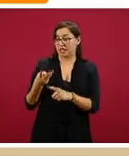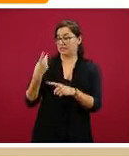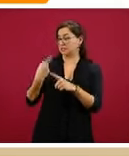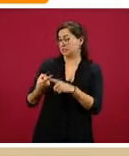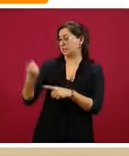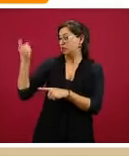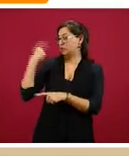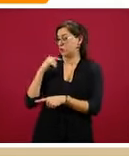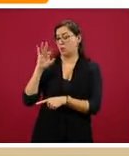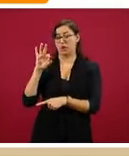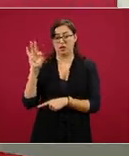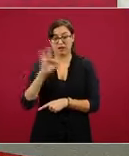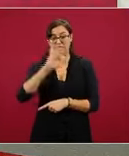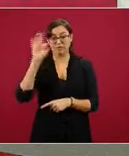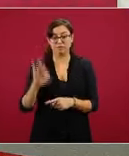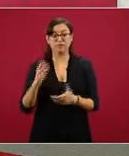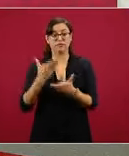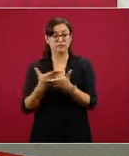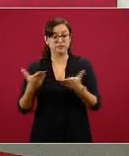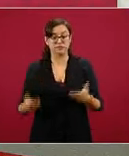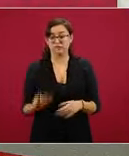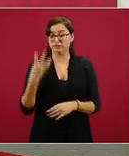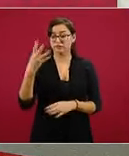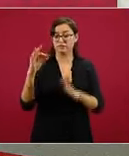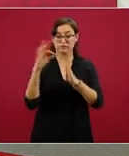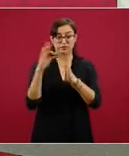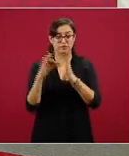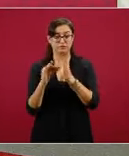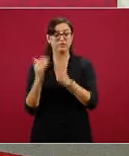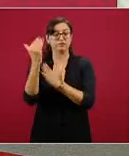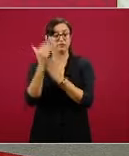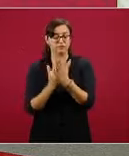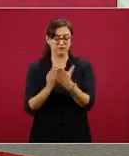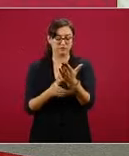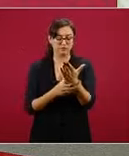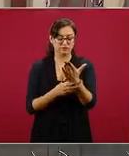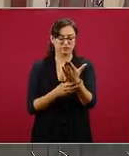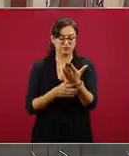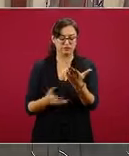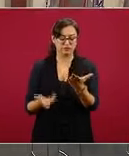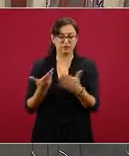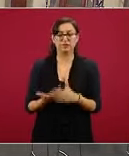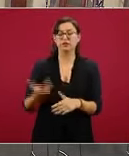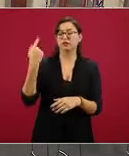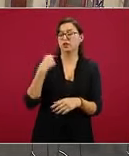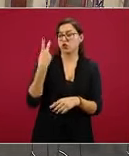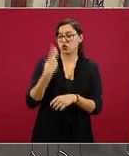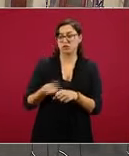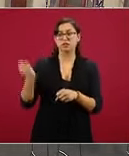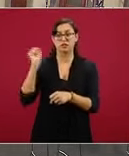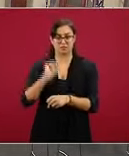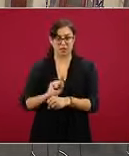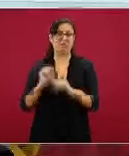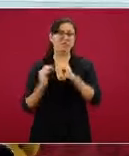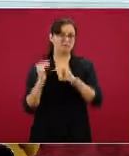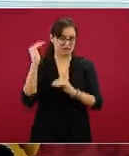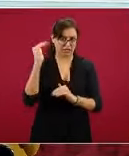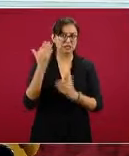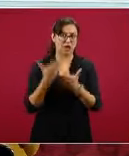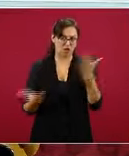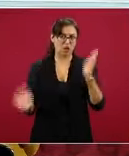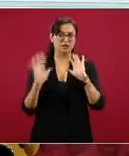40%, y serían 4 puntos porcentuales menos del que teníamos hace 2 semanas cuando estaba en 42. De hecho, podemos ver